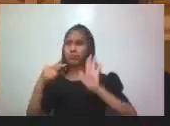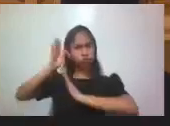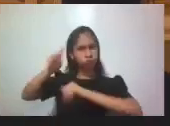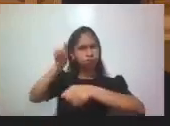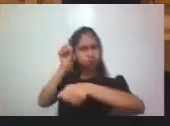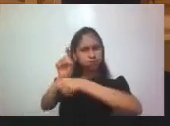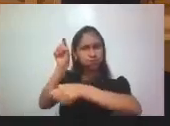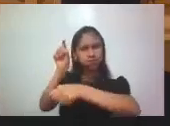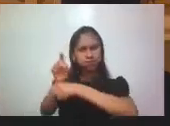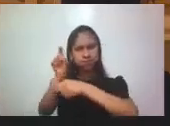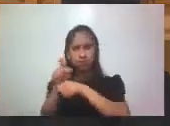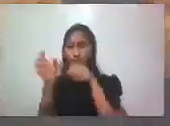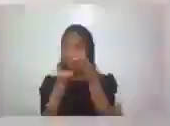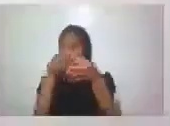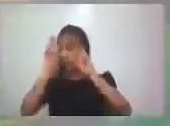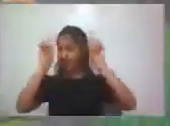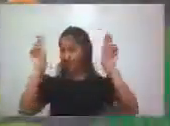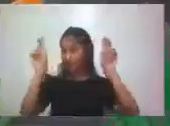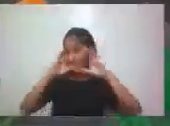certificación ambiental,